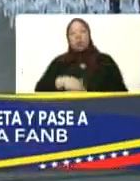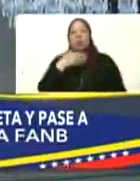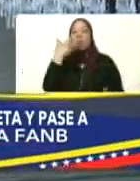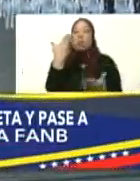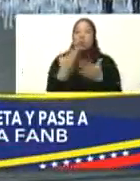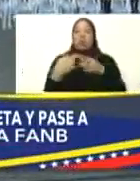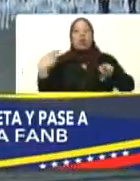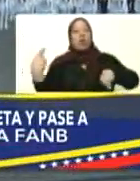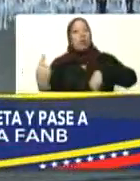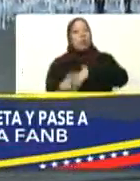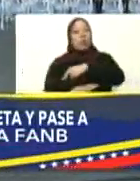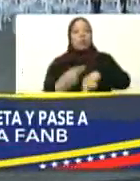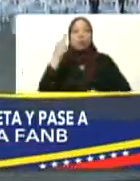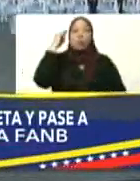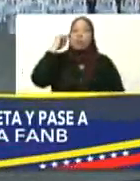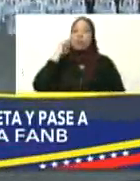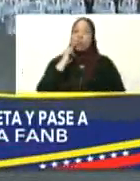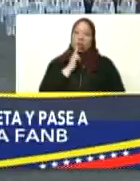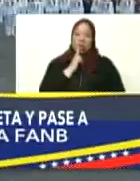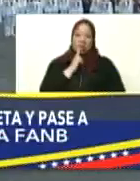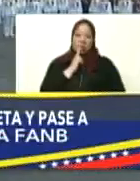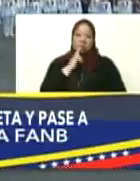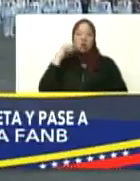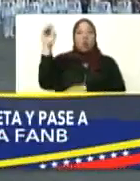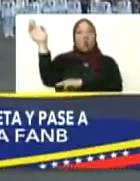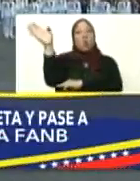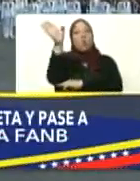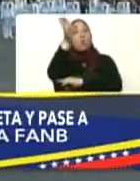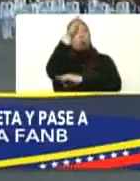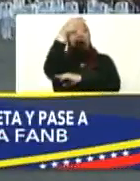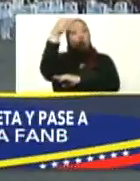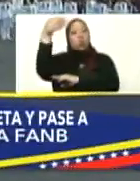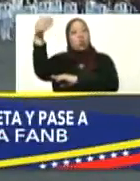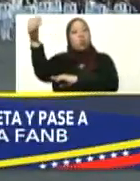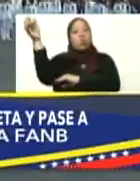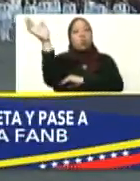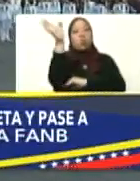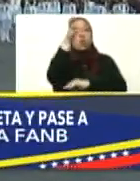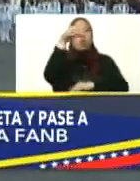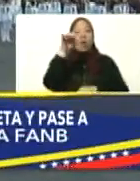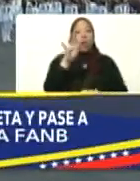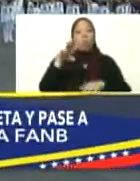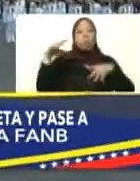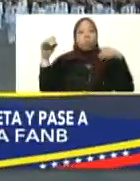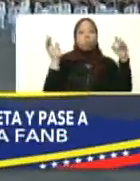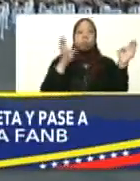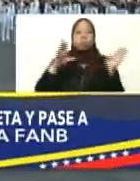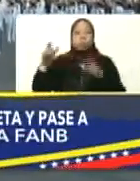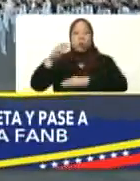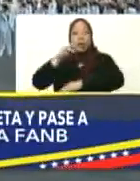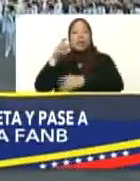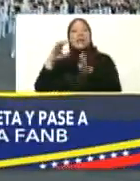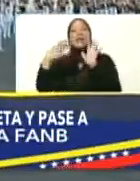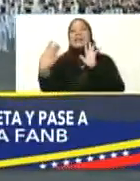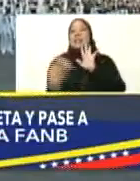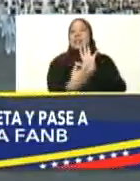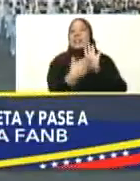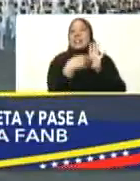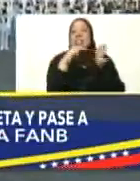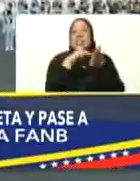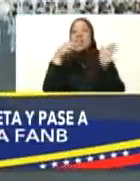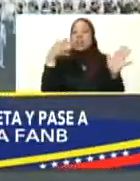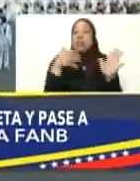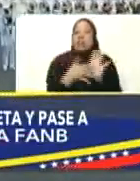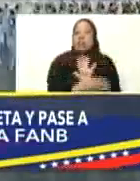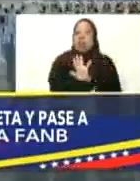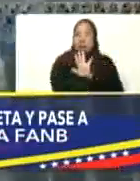a la revolución bolivariana, ondean a los cuatro vientos como símbolo de dignidad de un pueblo que ha decidido ser